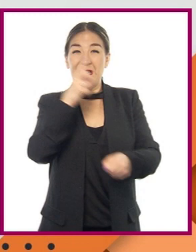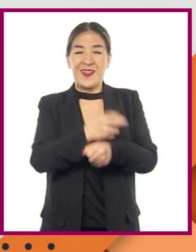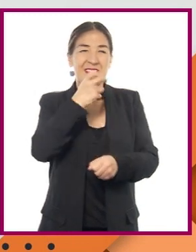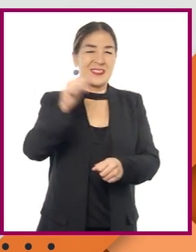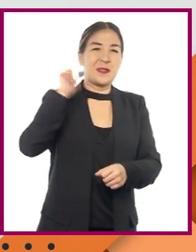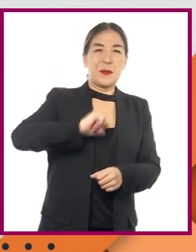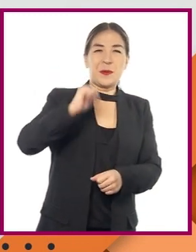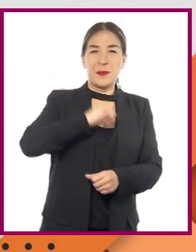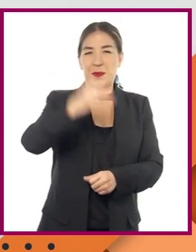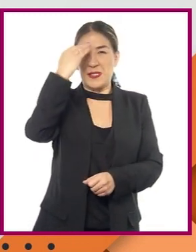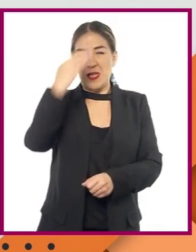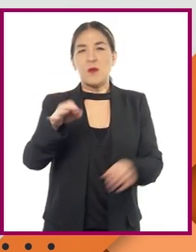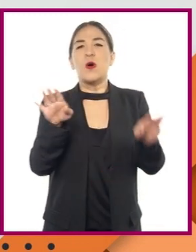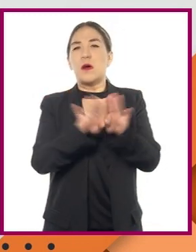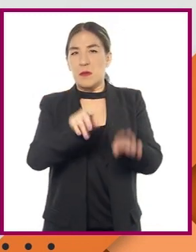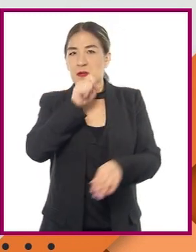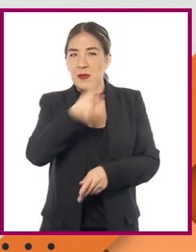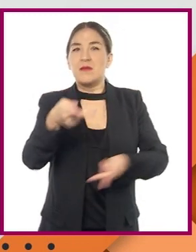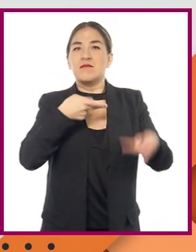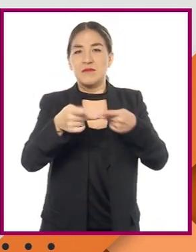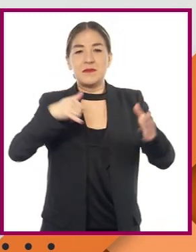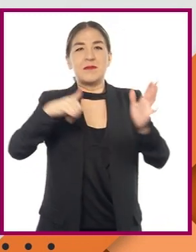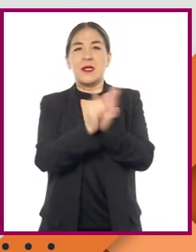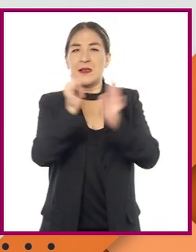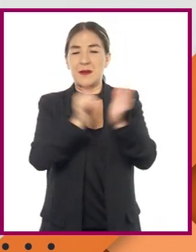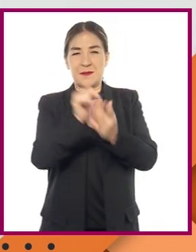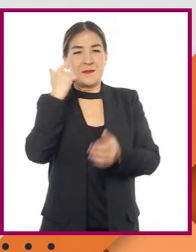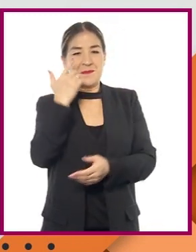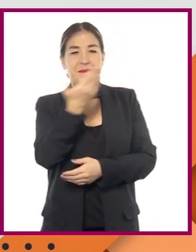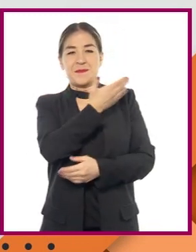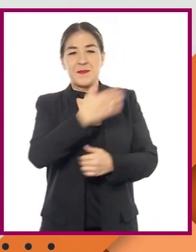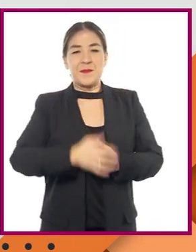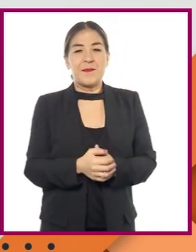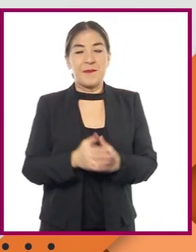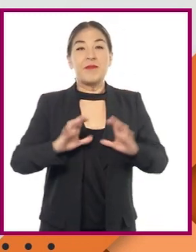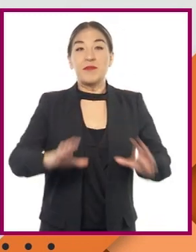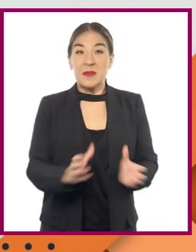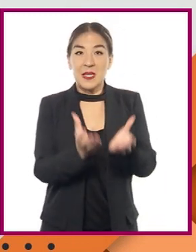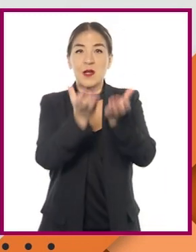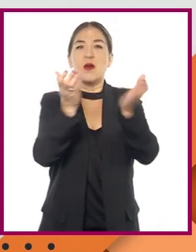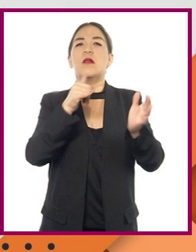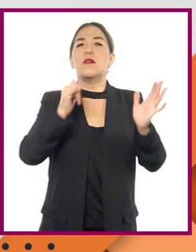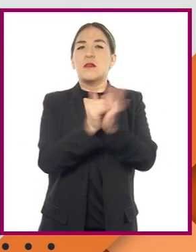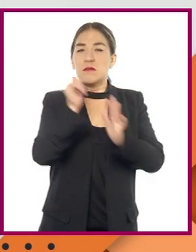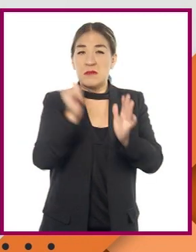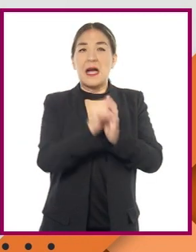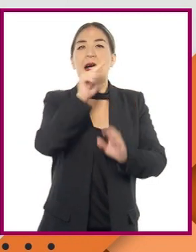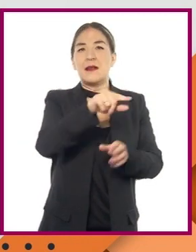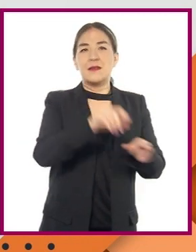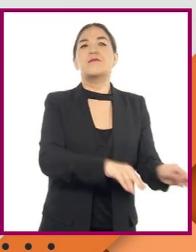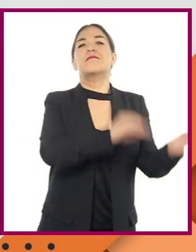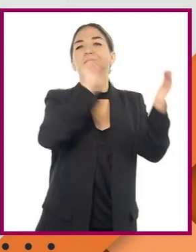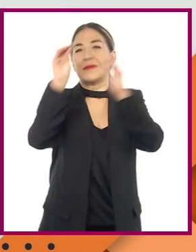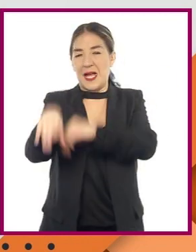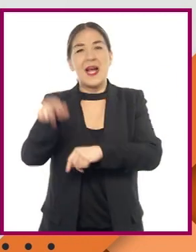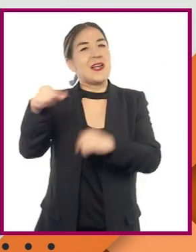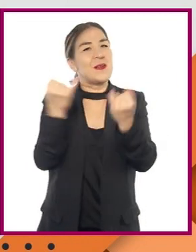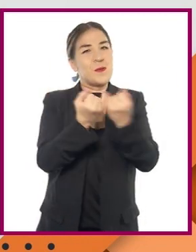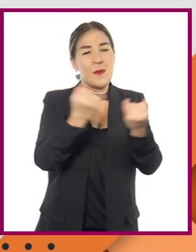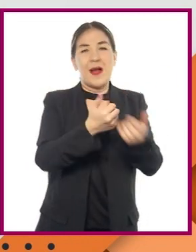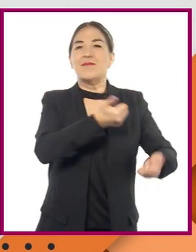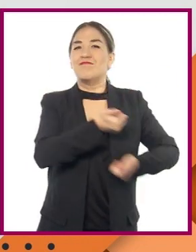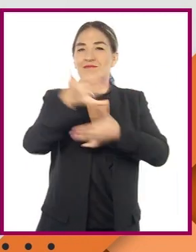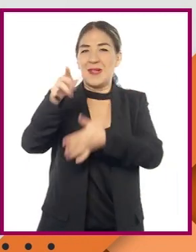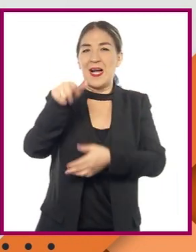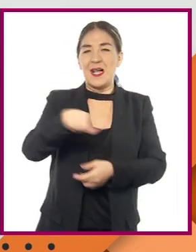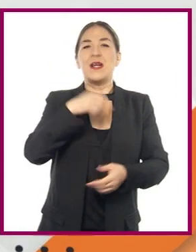periodo también elaboraba vajillas con porcelana, de las cuales muchas llegaron a Nueva España, gracias